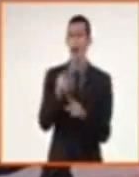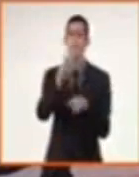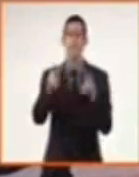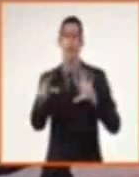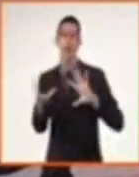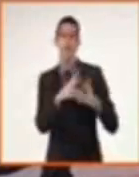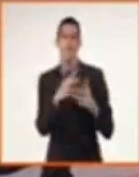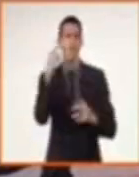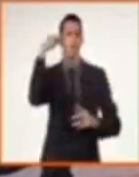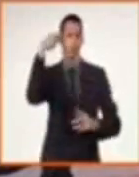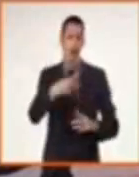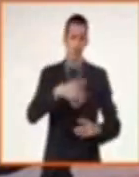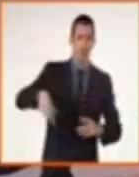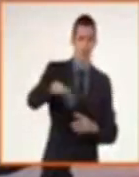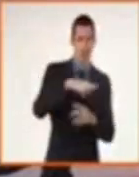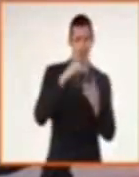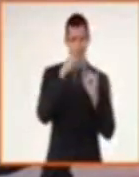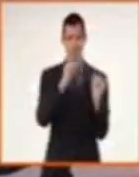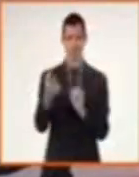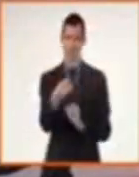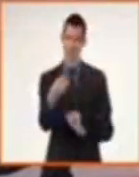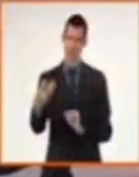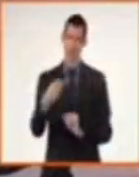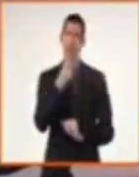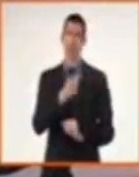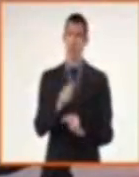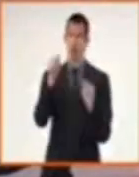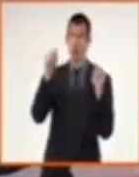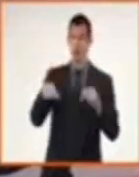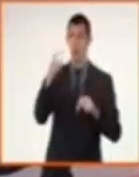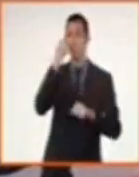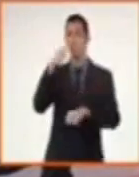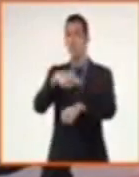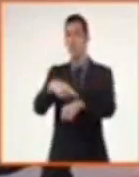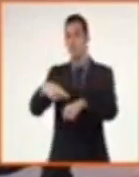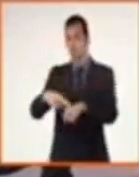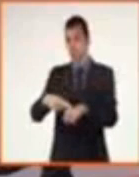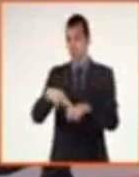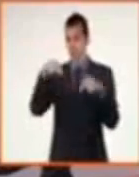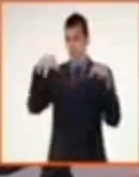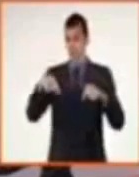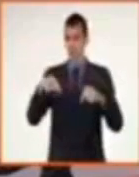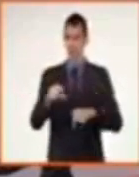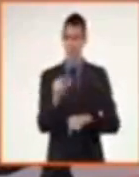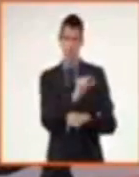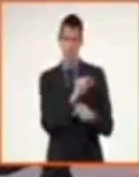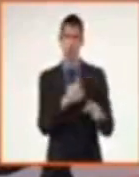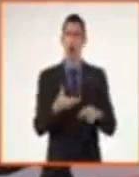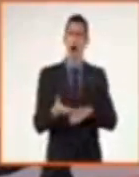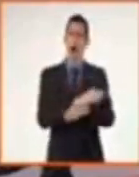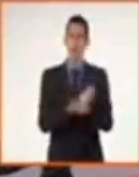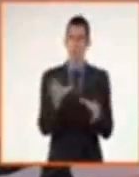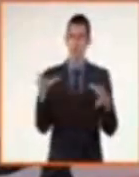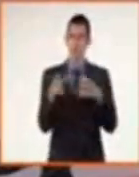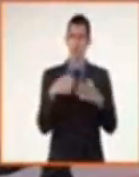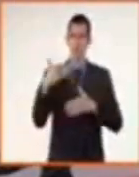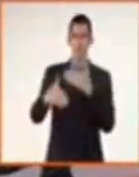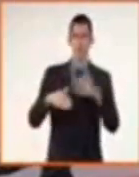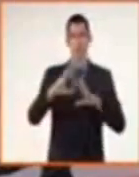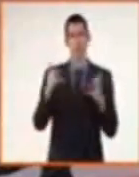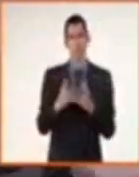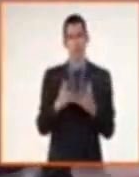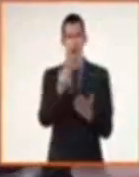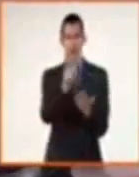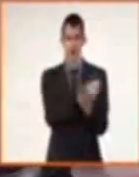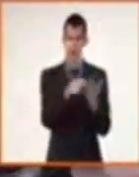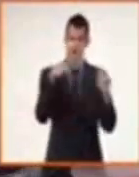representante del más alto nivel de ese país, que estuvieron antes de las elecciones, Arlín, hablando de